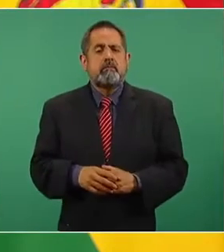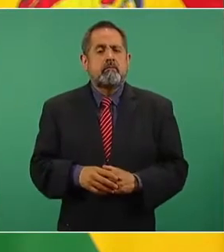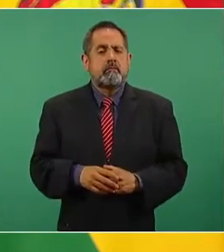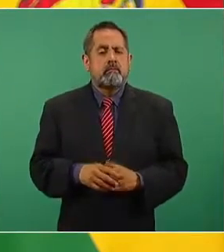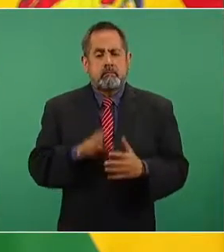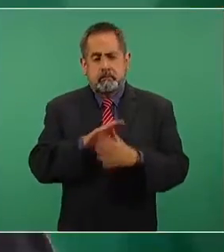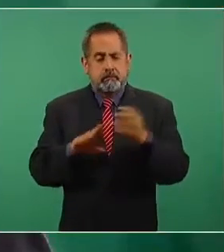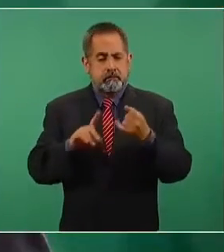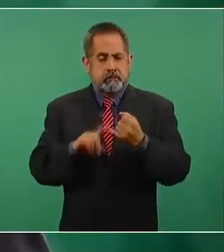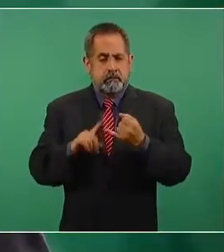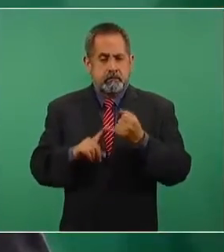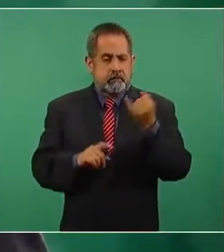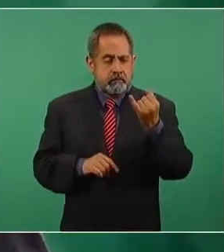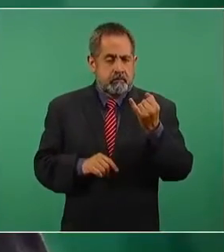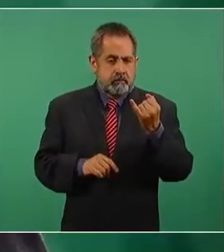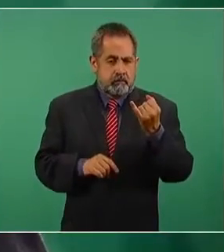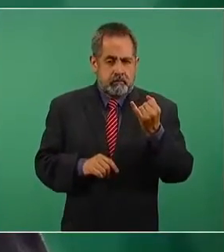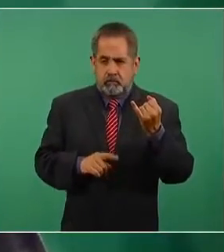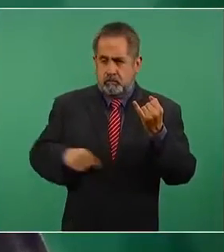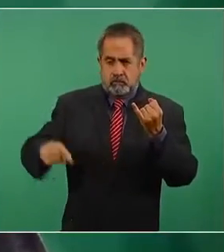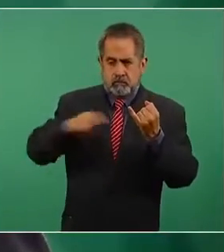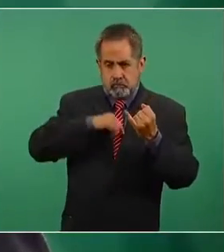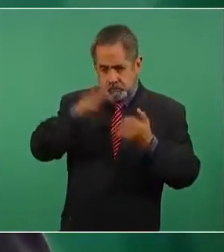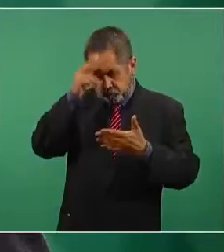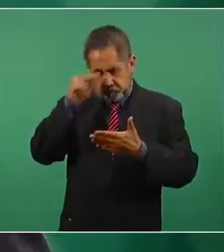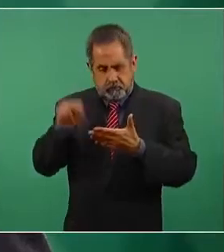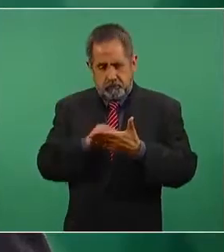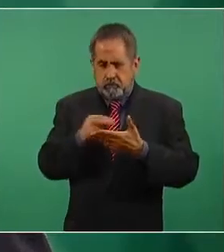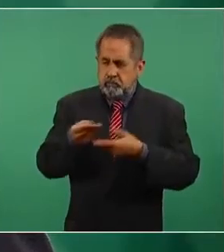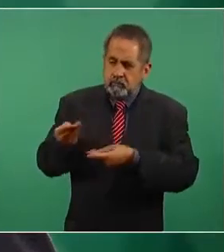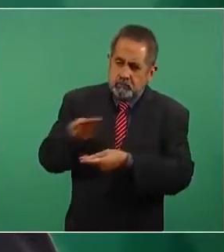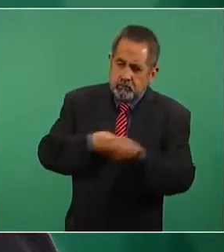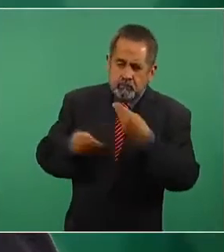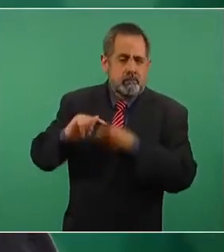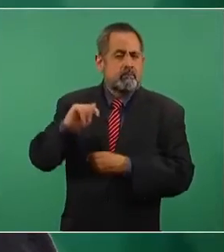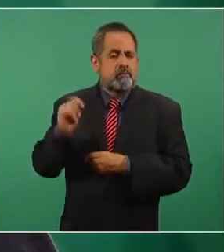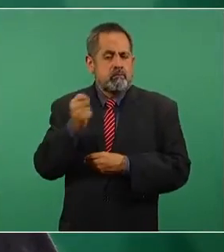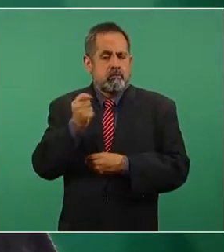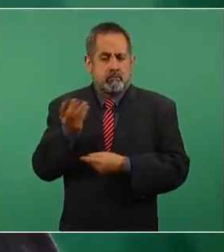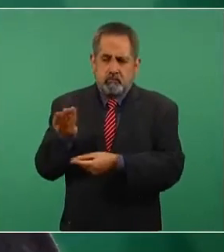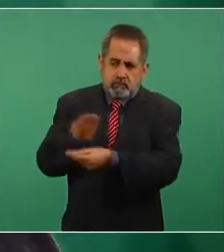primero, hacer un acuerdo de transferencia de tecnología. Esto es relevante